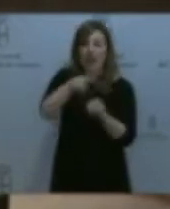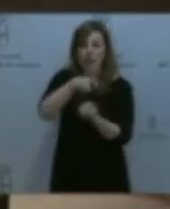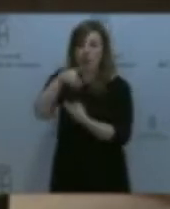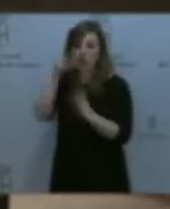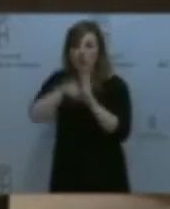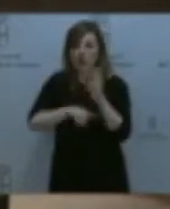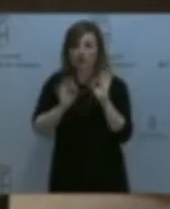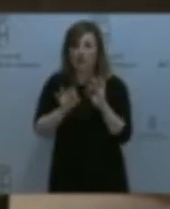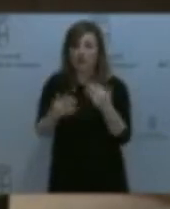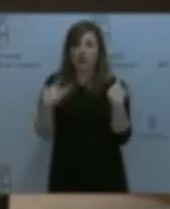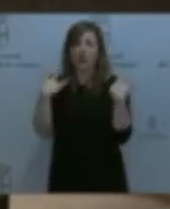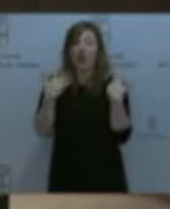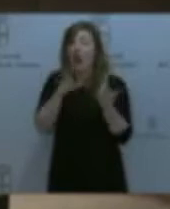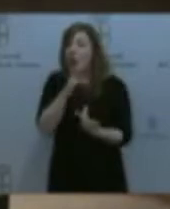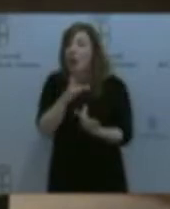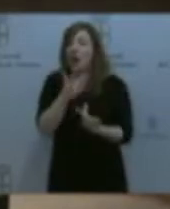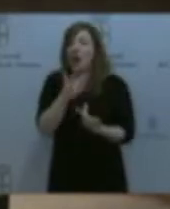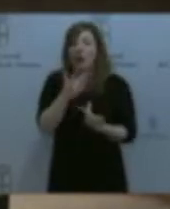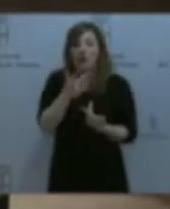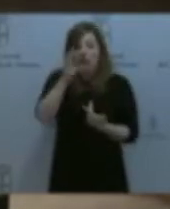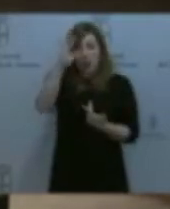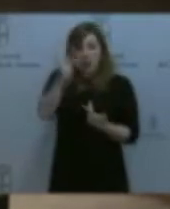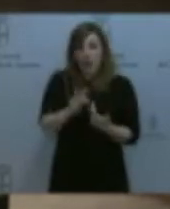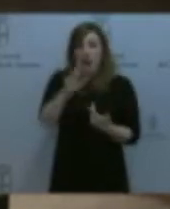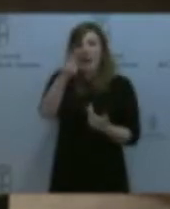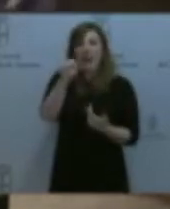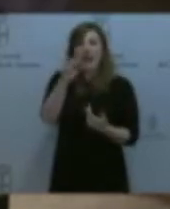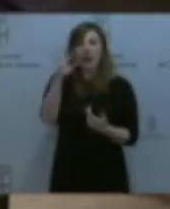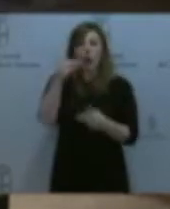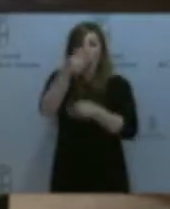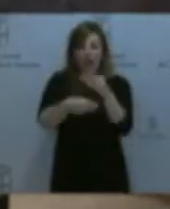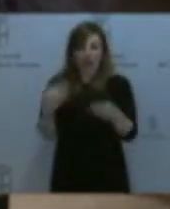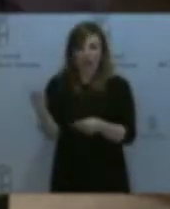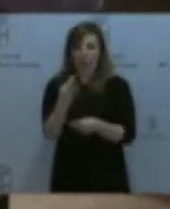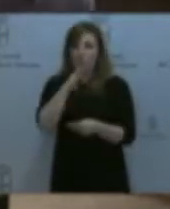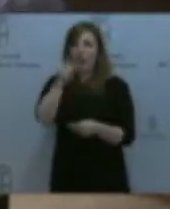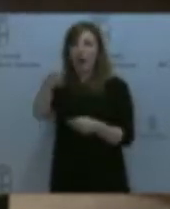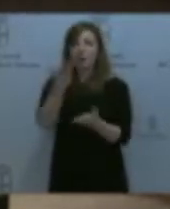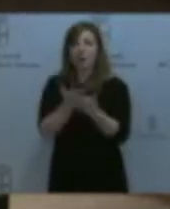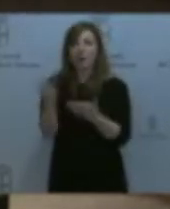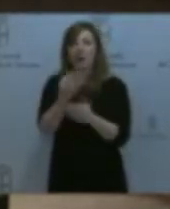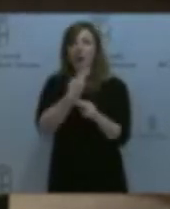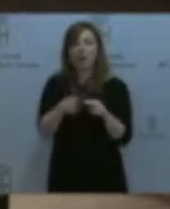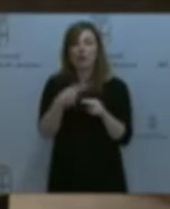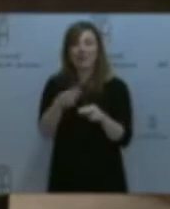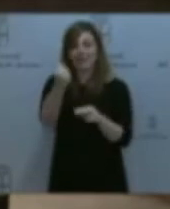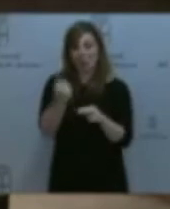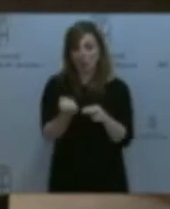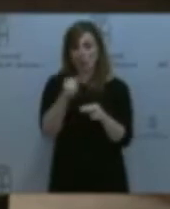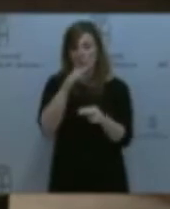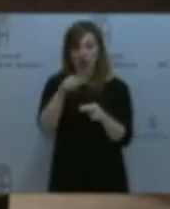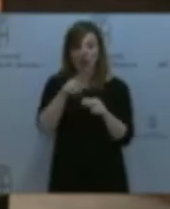que escuchamos a qué se dedicaba Rato, cuando por un lado proponía políticas de ajuste para medio